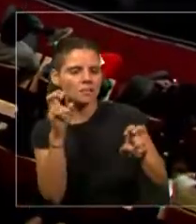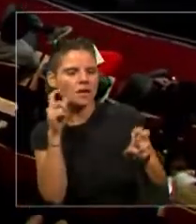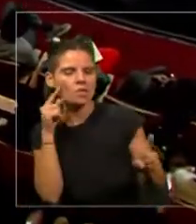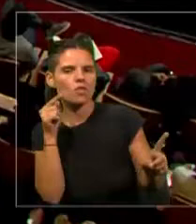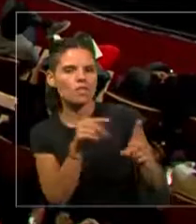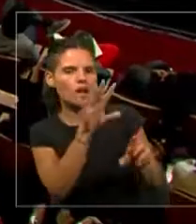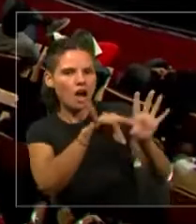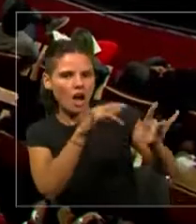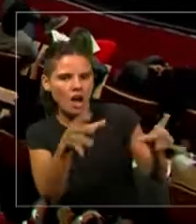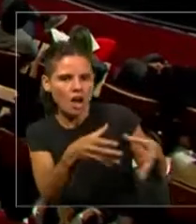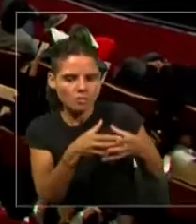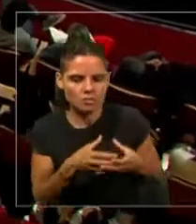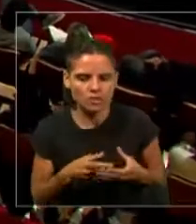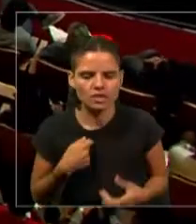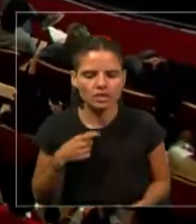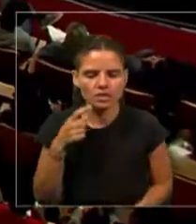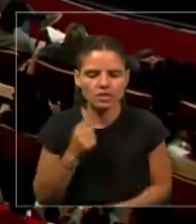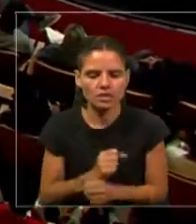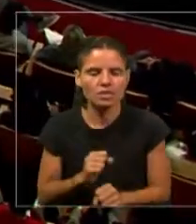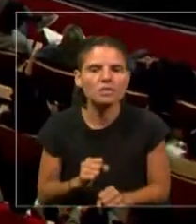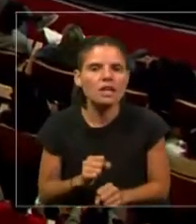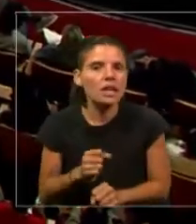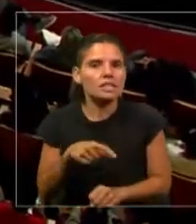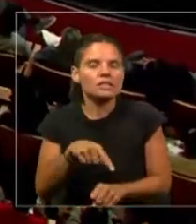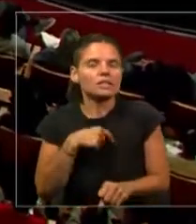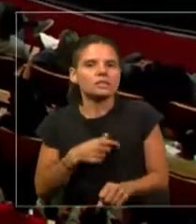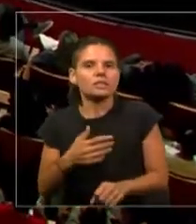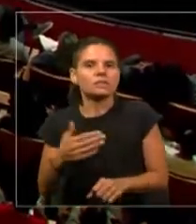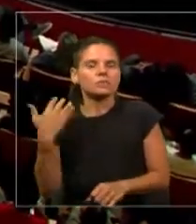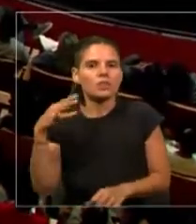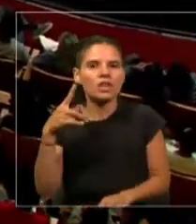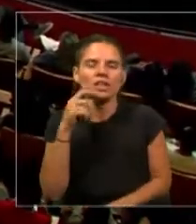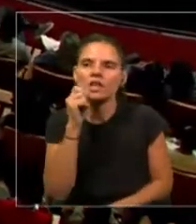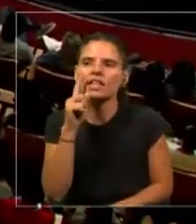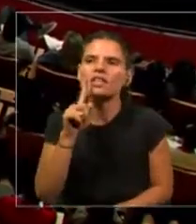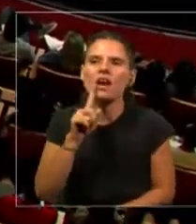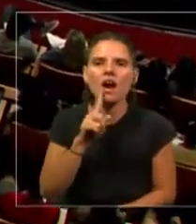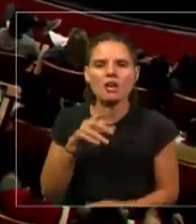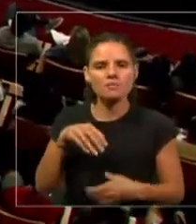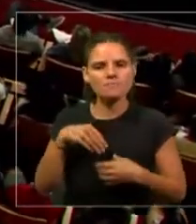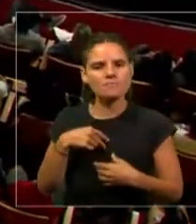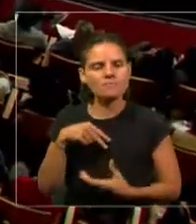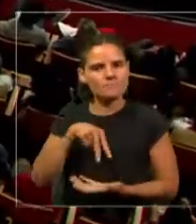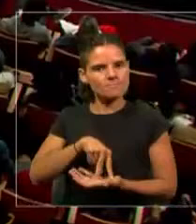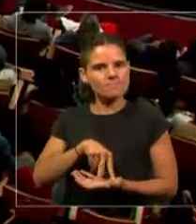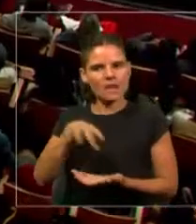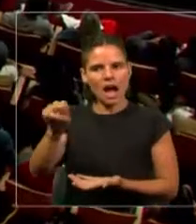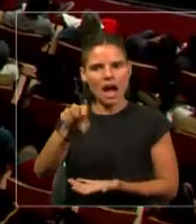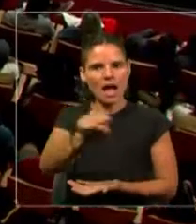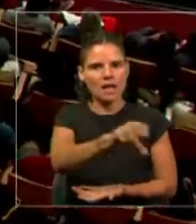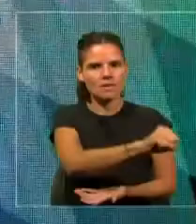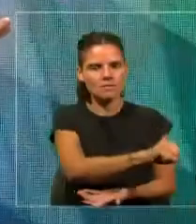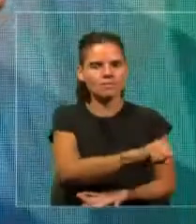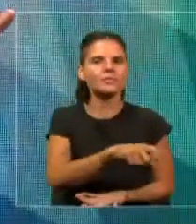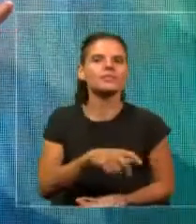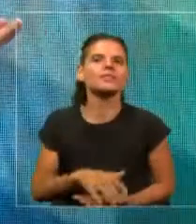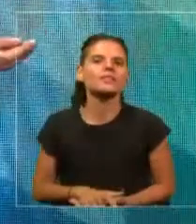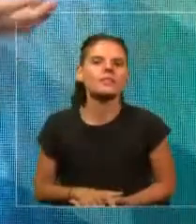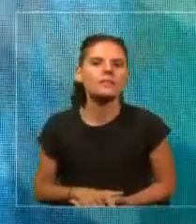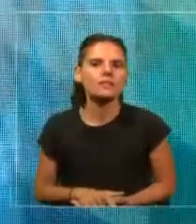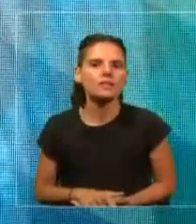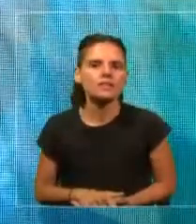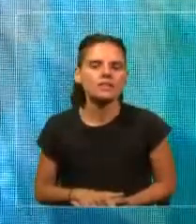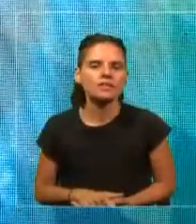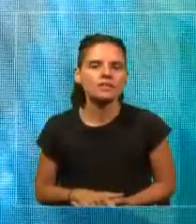indisociable de los sistemas de inteligencia artificial. ¿No? Los captores, es importante esa noción de captores, y que apuntan finalmente